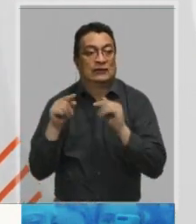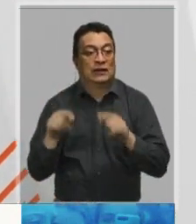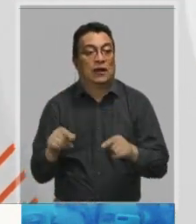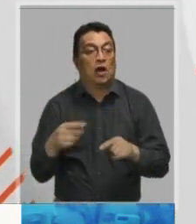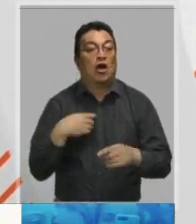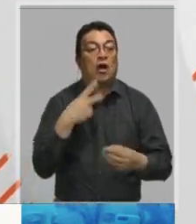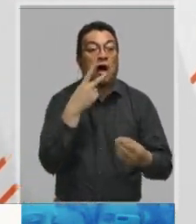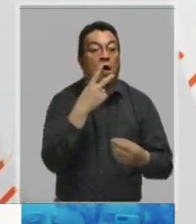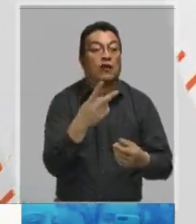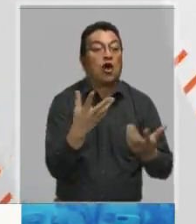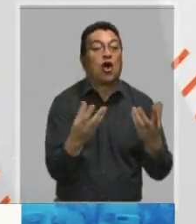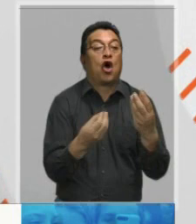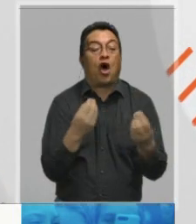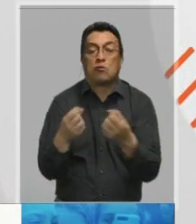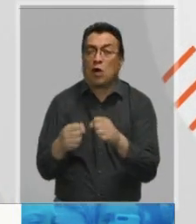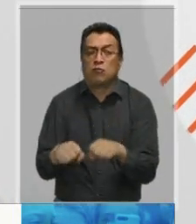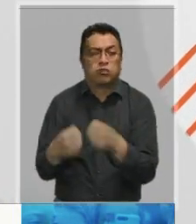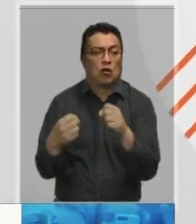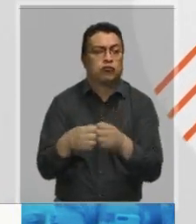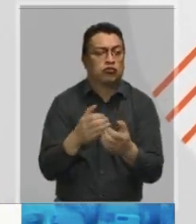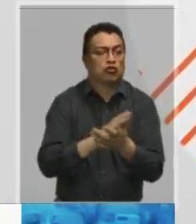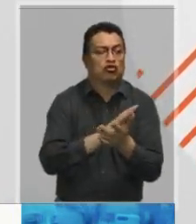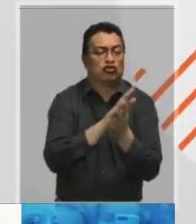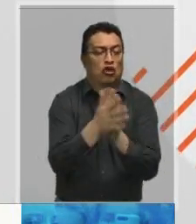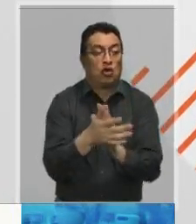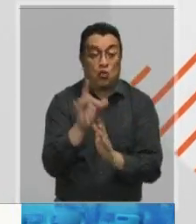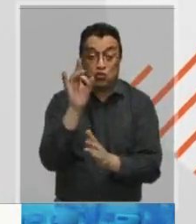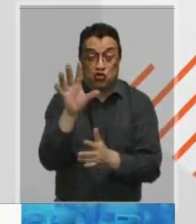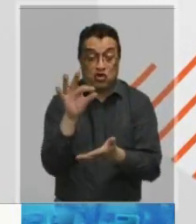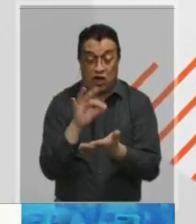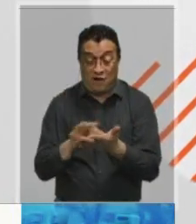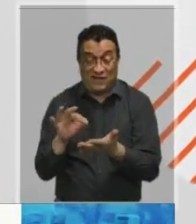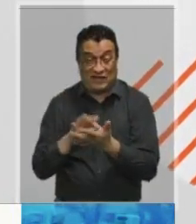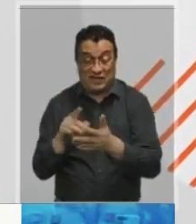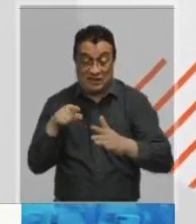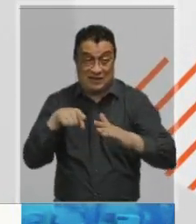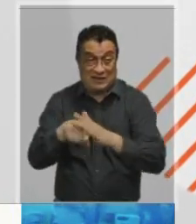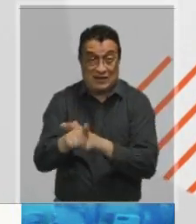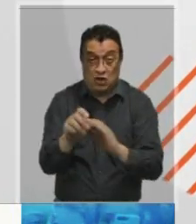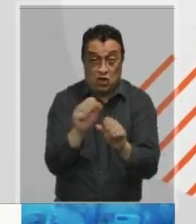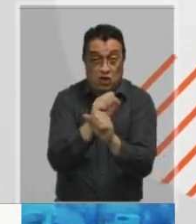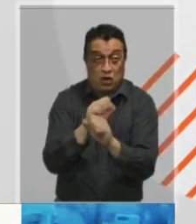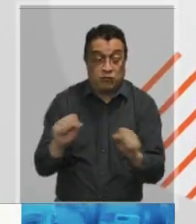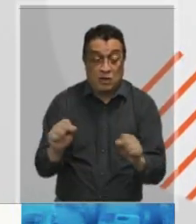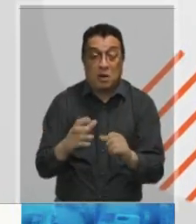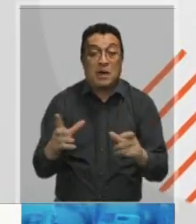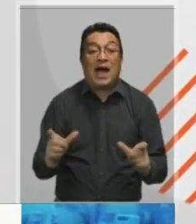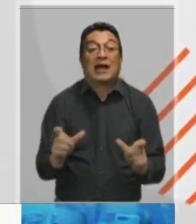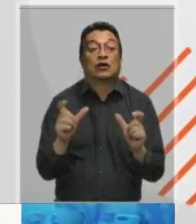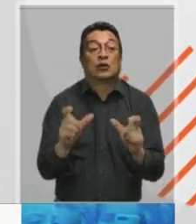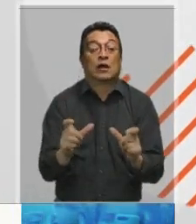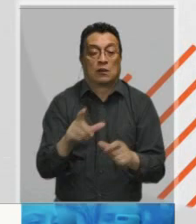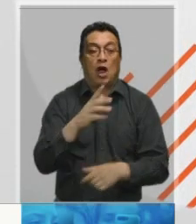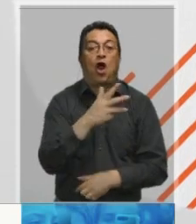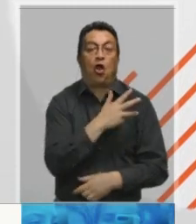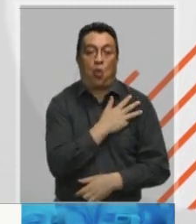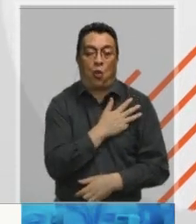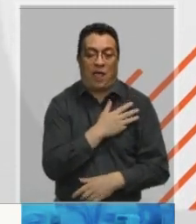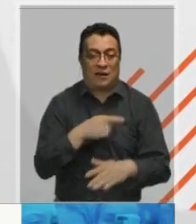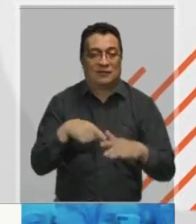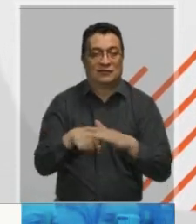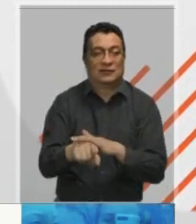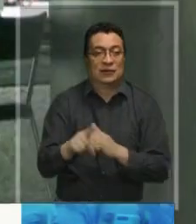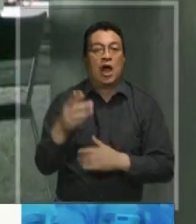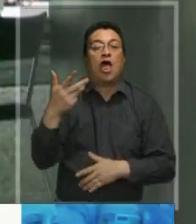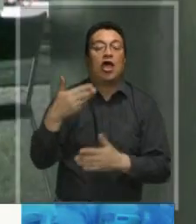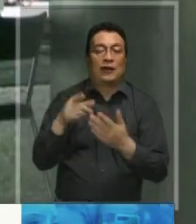Como ustedes pueden ver, fue todo destruido. Aquí, gente. La única oficina que la turba no pudo vandalizar gracias a una mayor seguridad fue la de Lula, quien se encontraba en